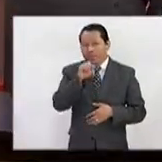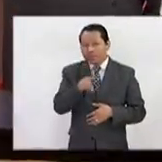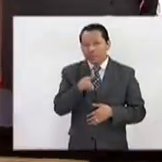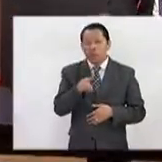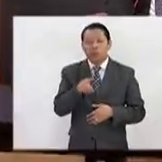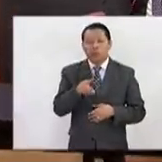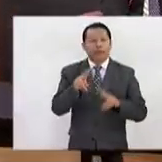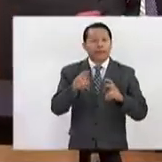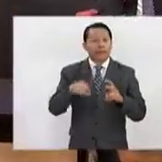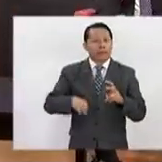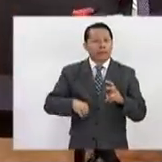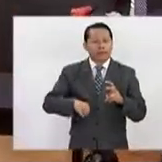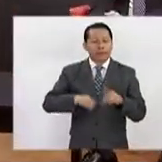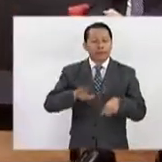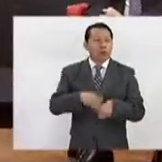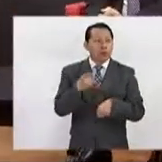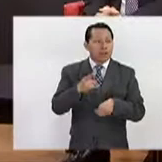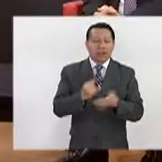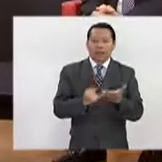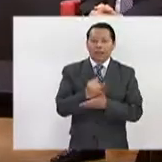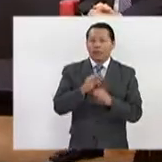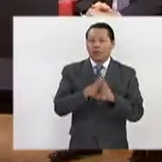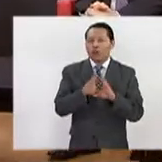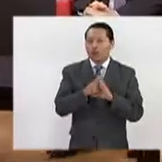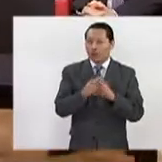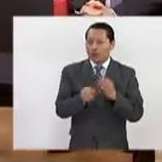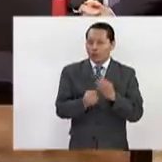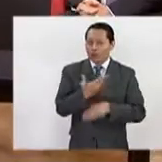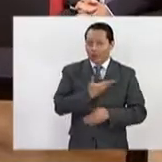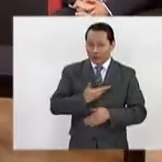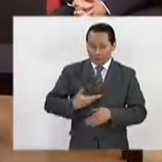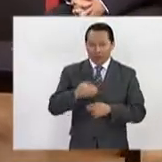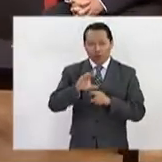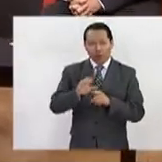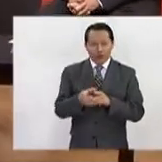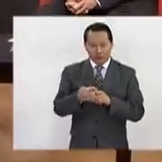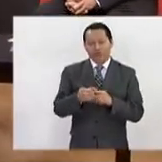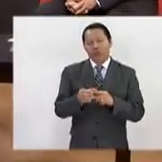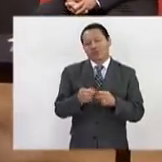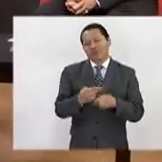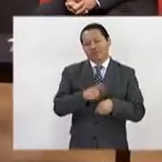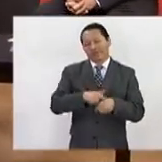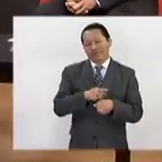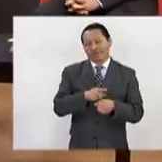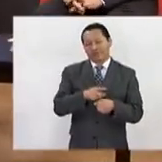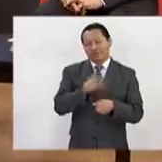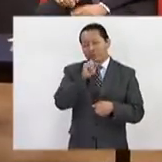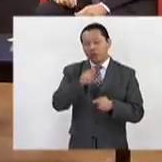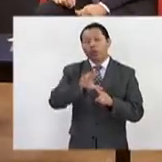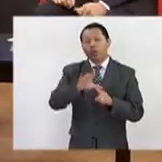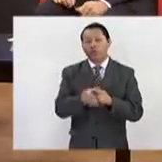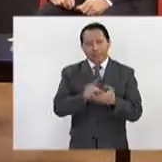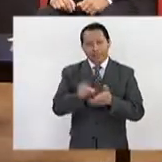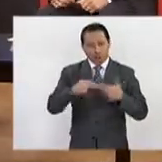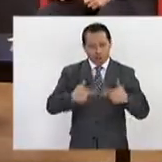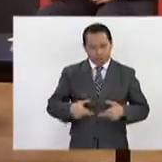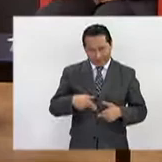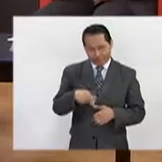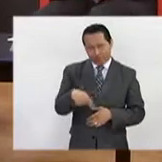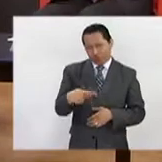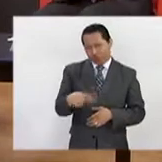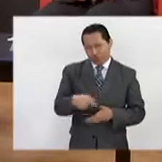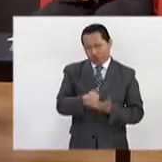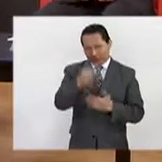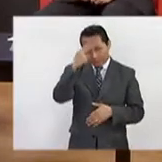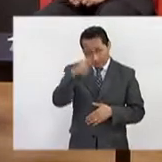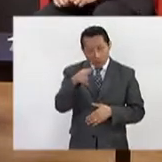porque está por decidirse el nuevo presidente de la Comisión de Derechos Humanos aquí en la Ciudad de México y ha habido una polémica